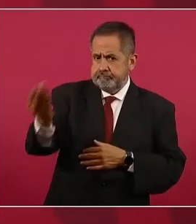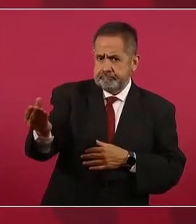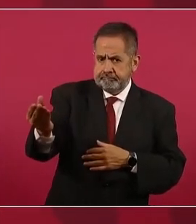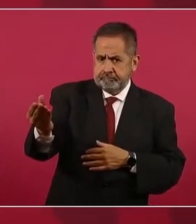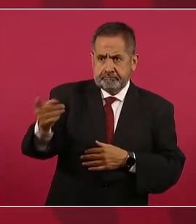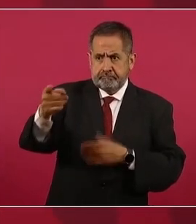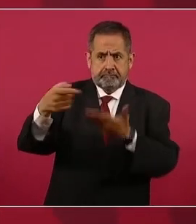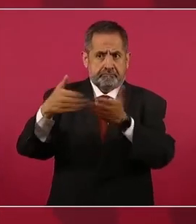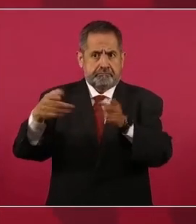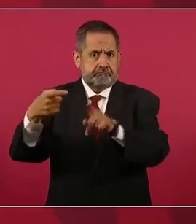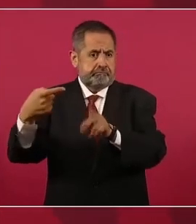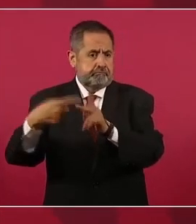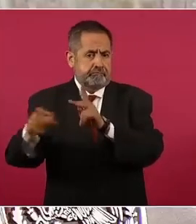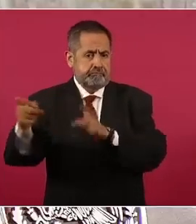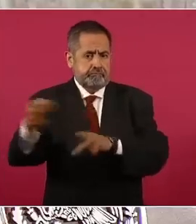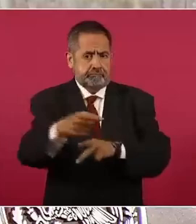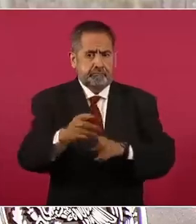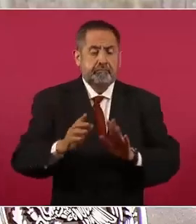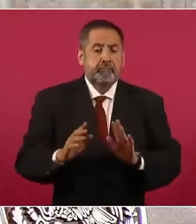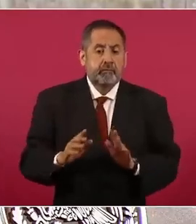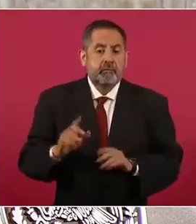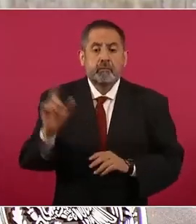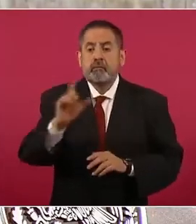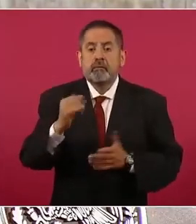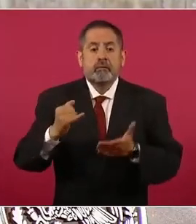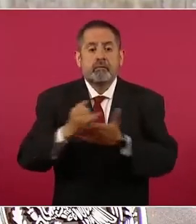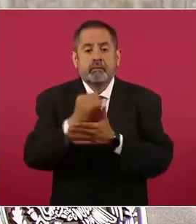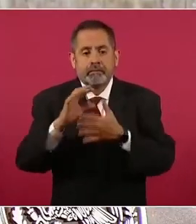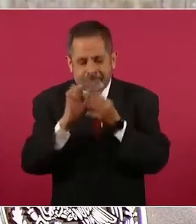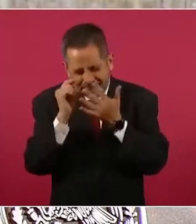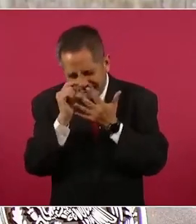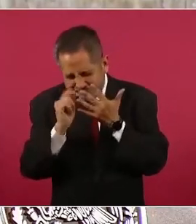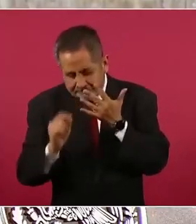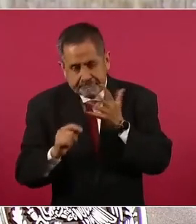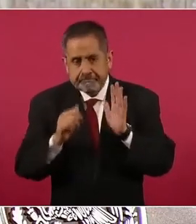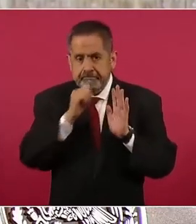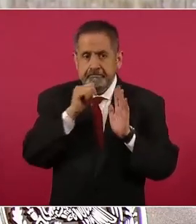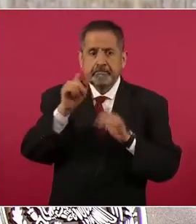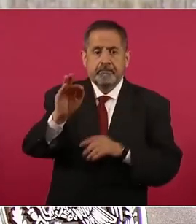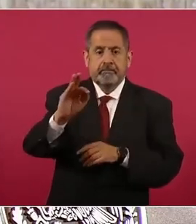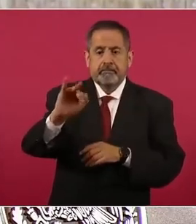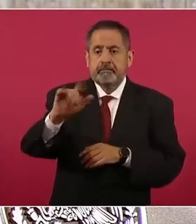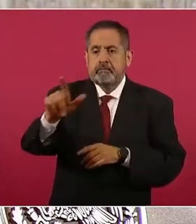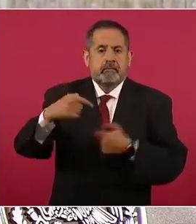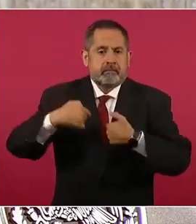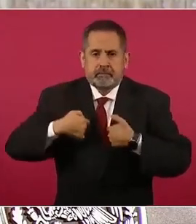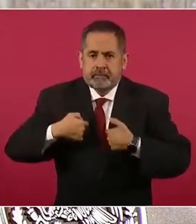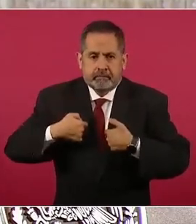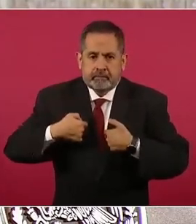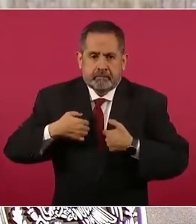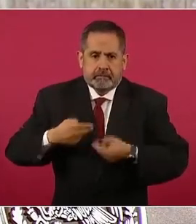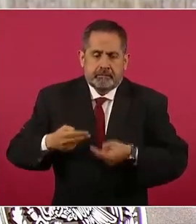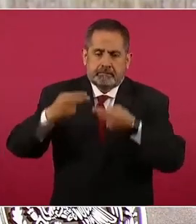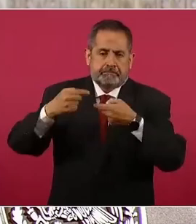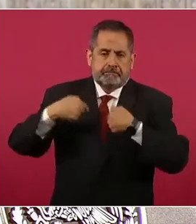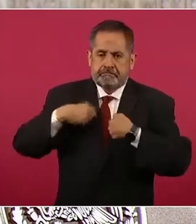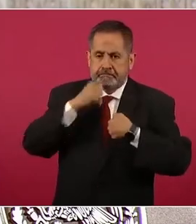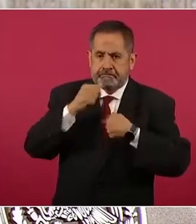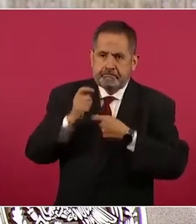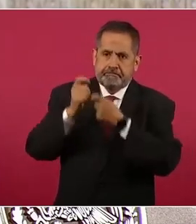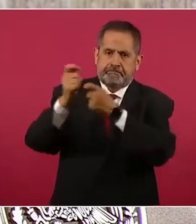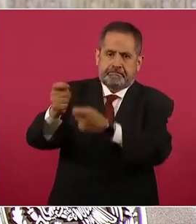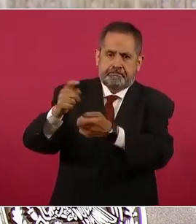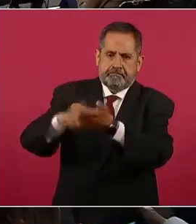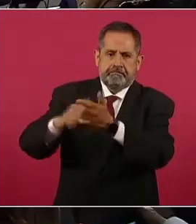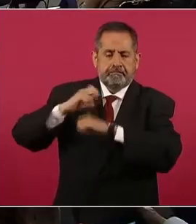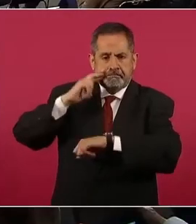abierta. Bueno, eso no puedo dar detalles de lo que ha hecho la fiscalía, porque eso pues corresponde al